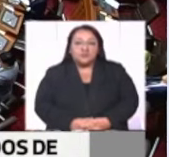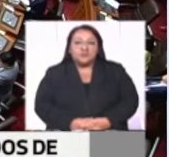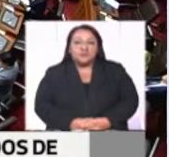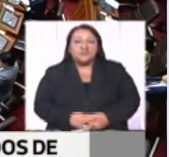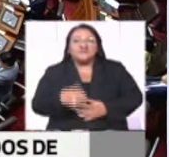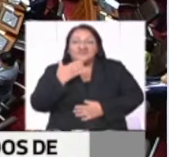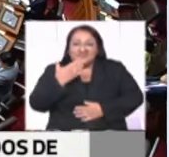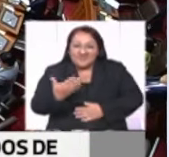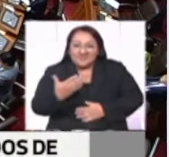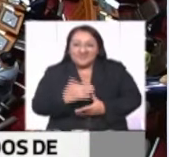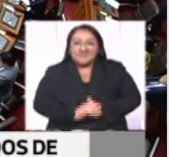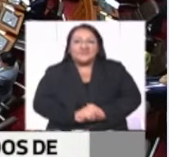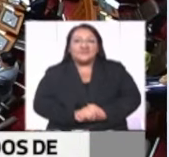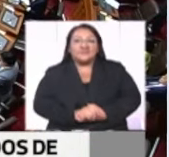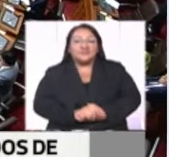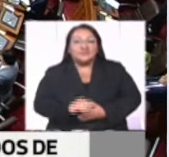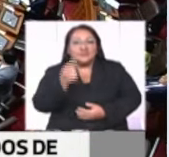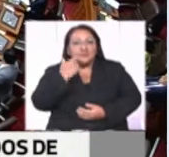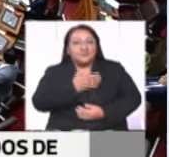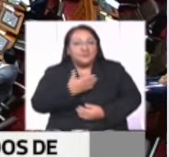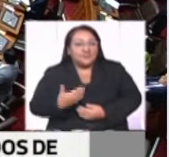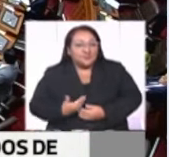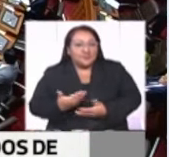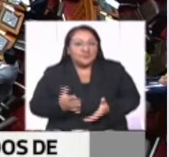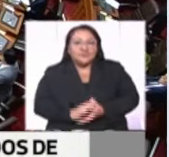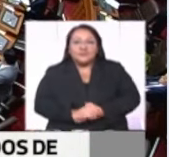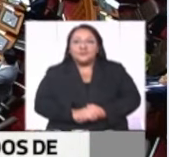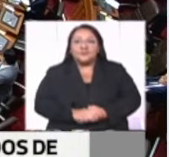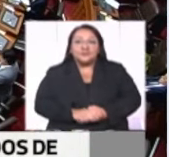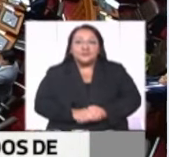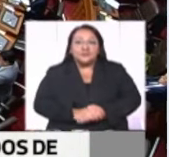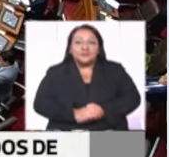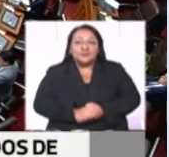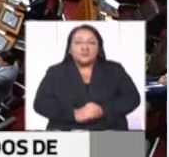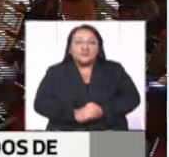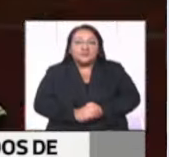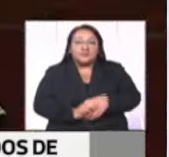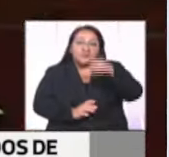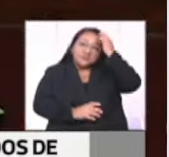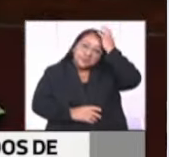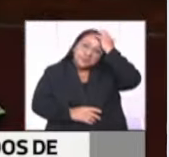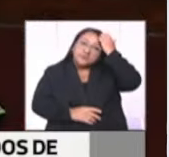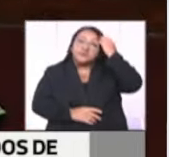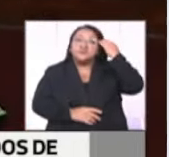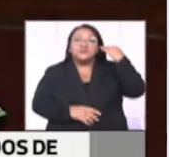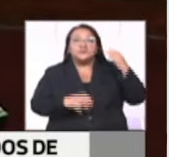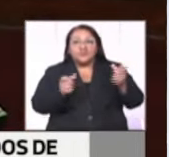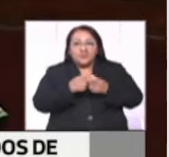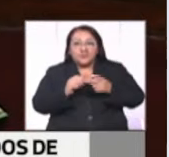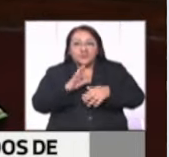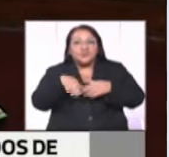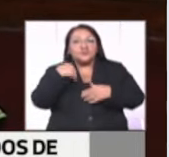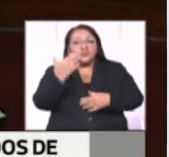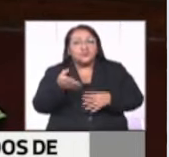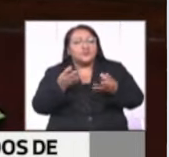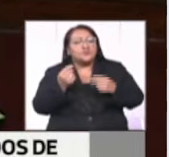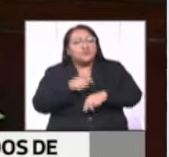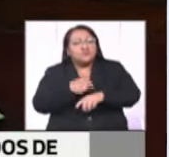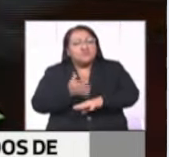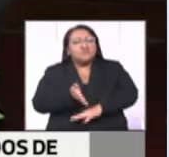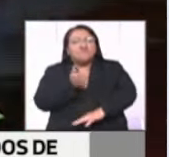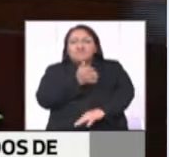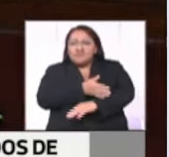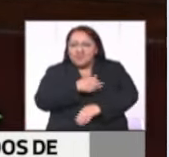Muchas gracias, señor presidente. Colegas congresistas, después de mucho